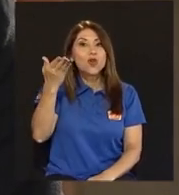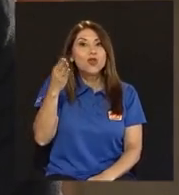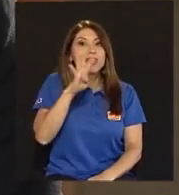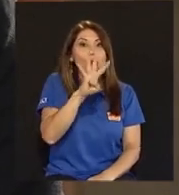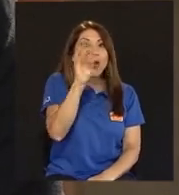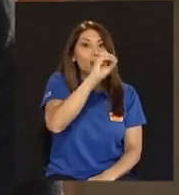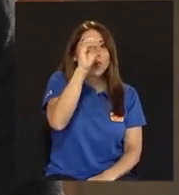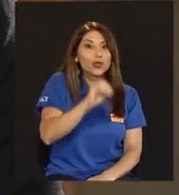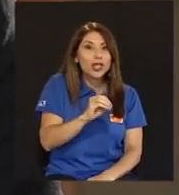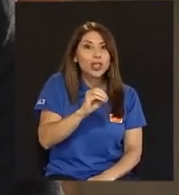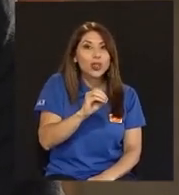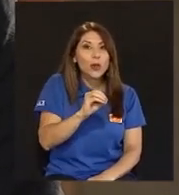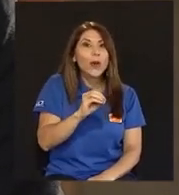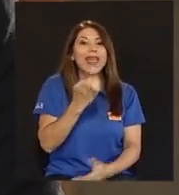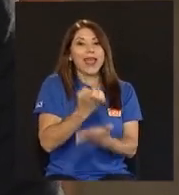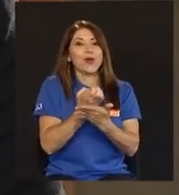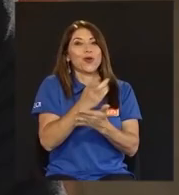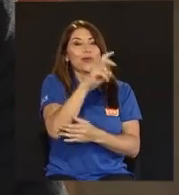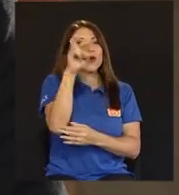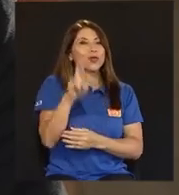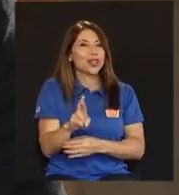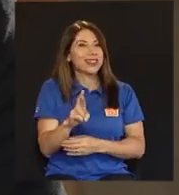entre 1964 y